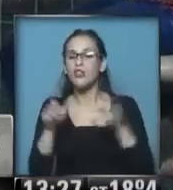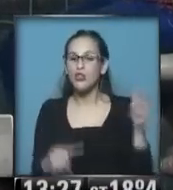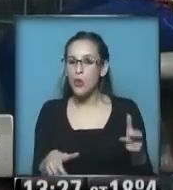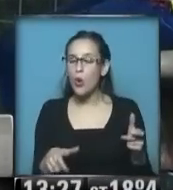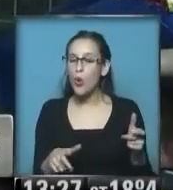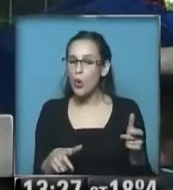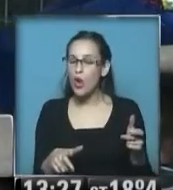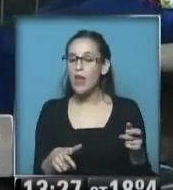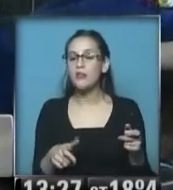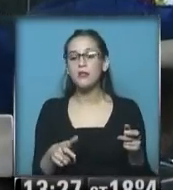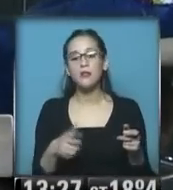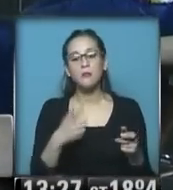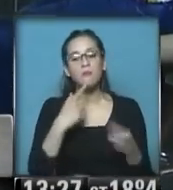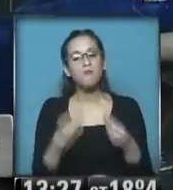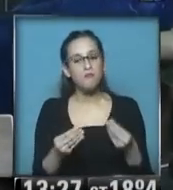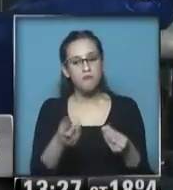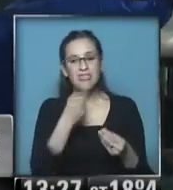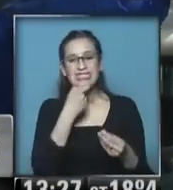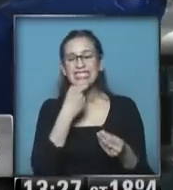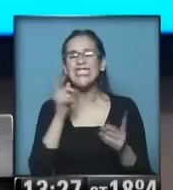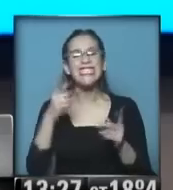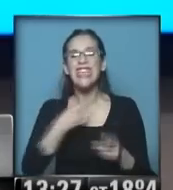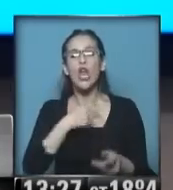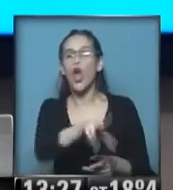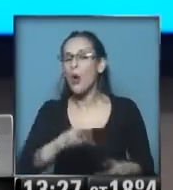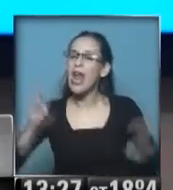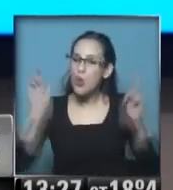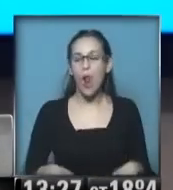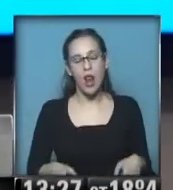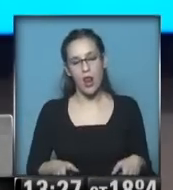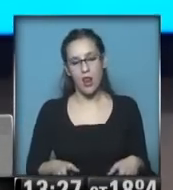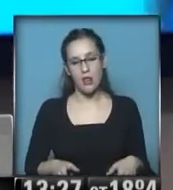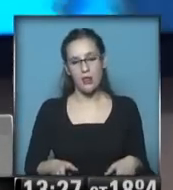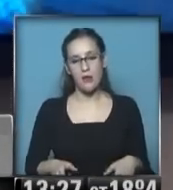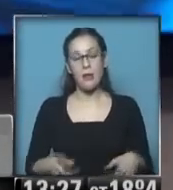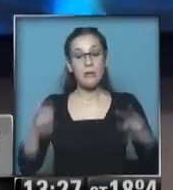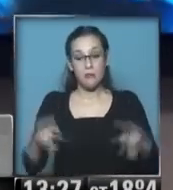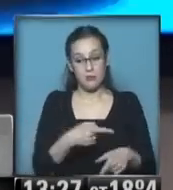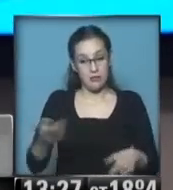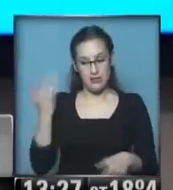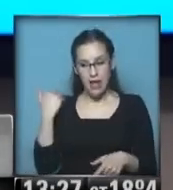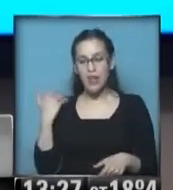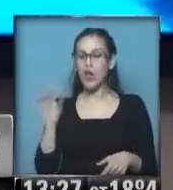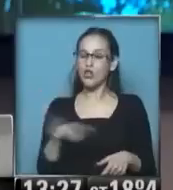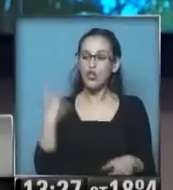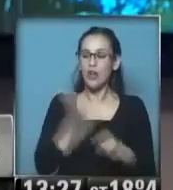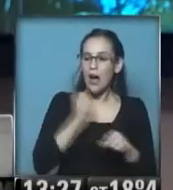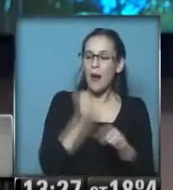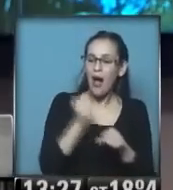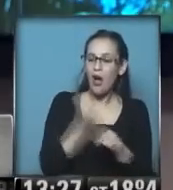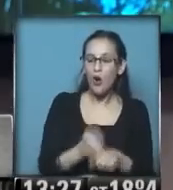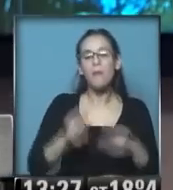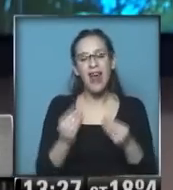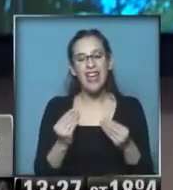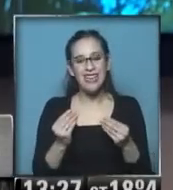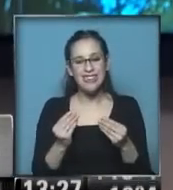anante una prestación se lo quieren cobrar De todas formas bueno como hablamos la semana pasada Silvia nosotros estamos trabajando con el sector para evitar